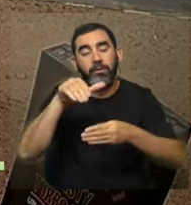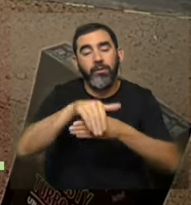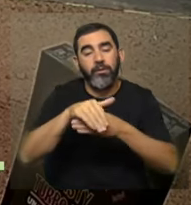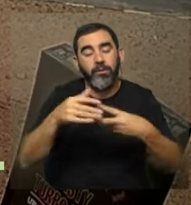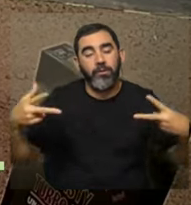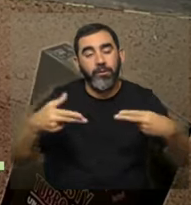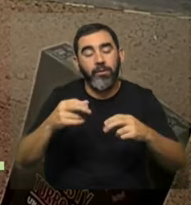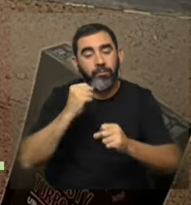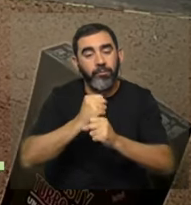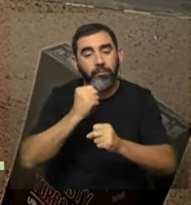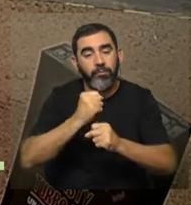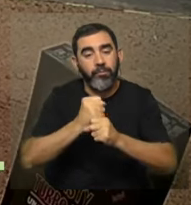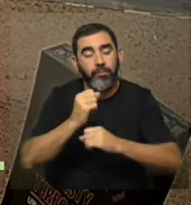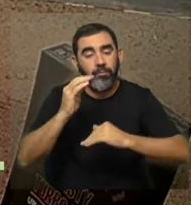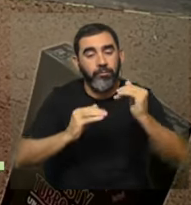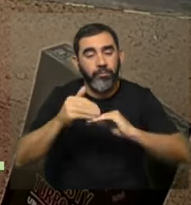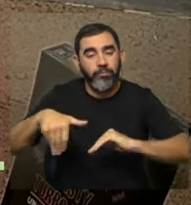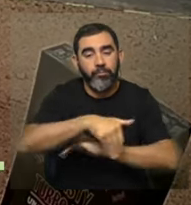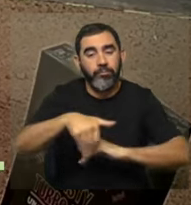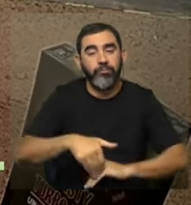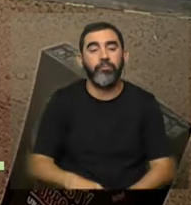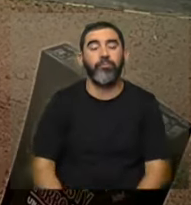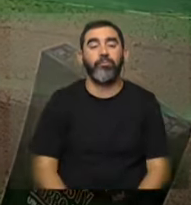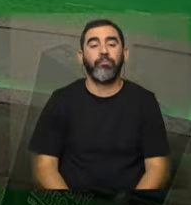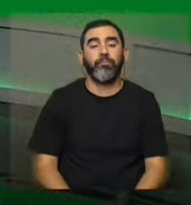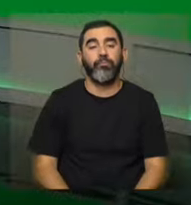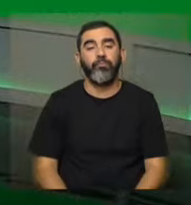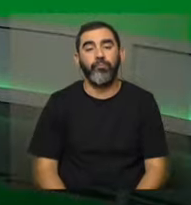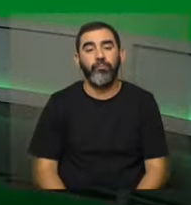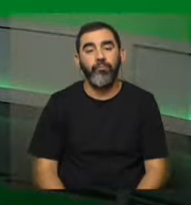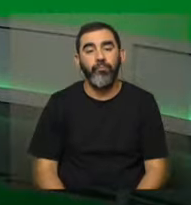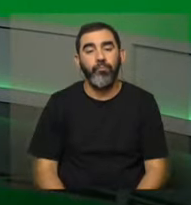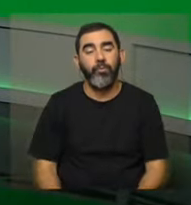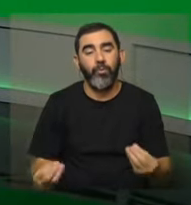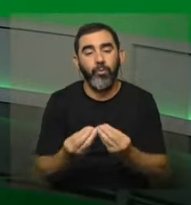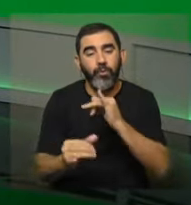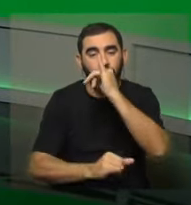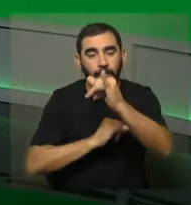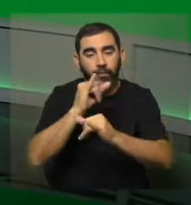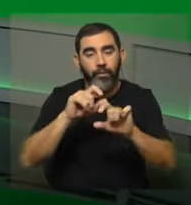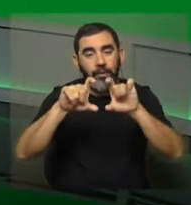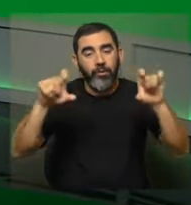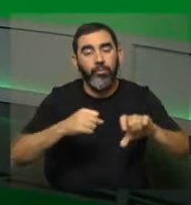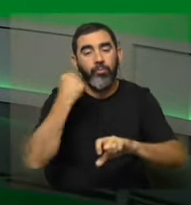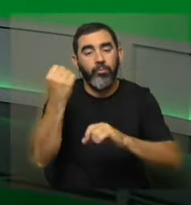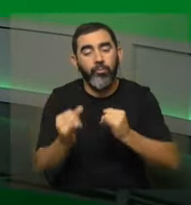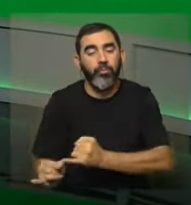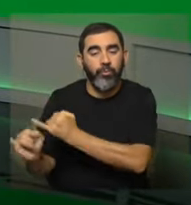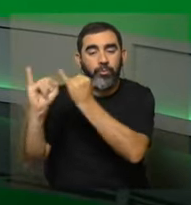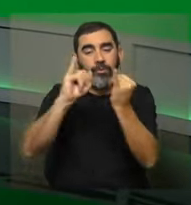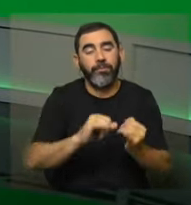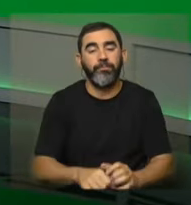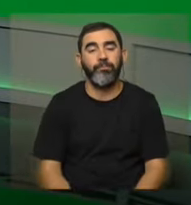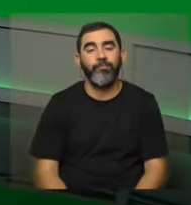también por tareas de hormigonado bueno hay mucha información para compartir con ustedes aquí están estos